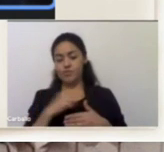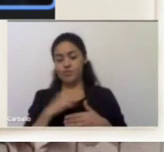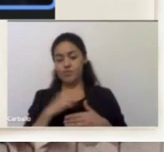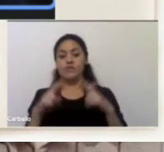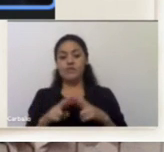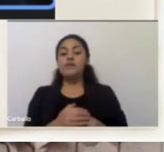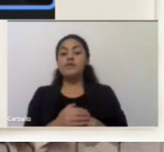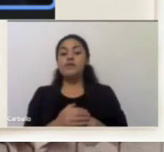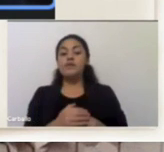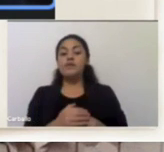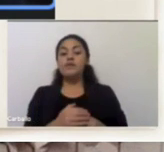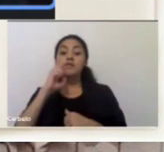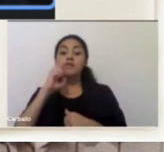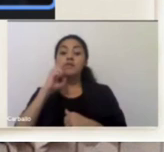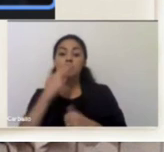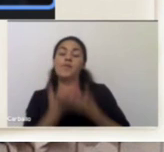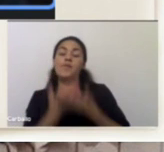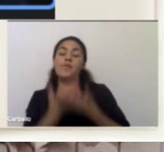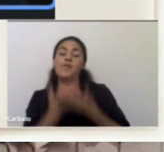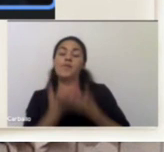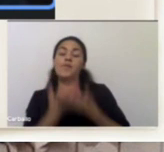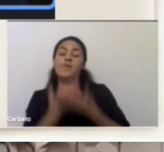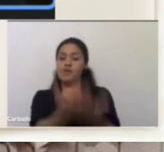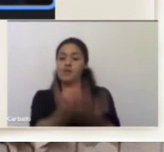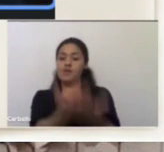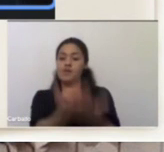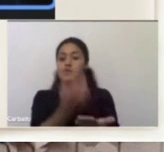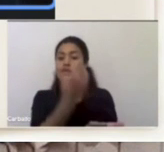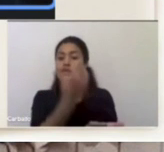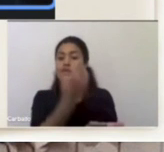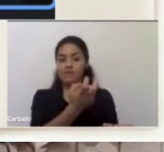a derecho. Es cuanto, señor presidente.